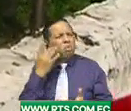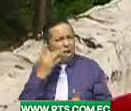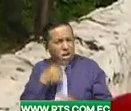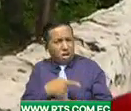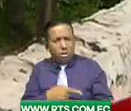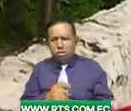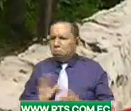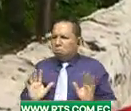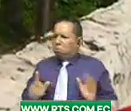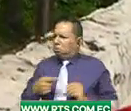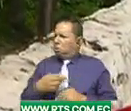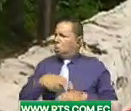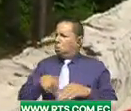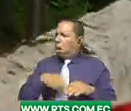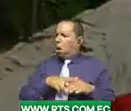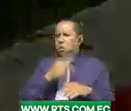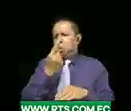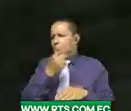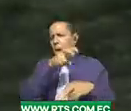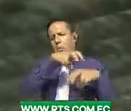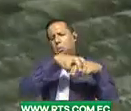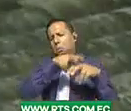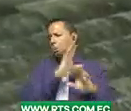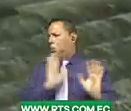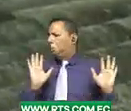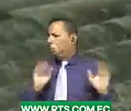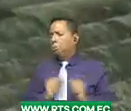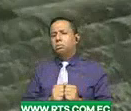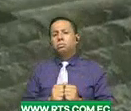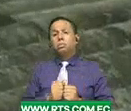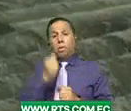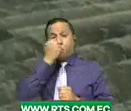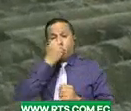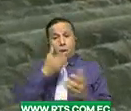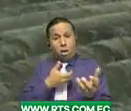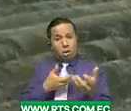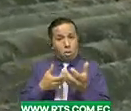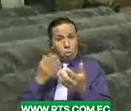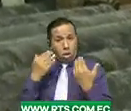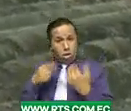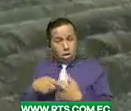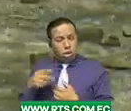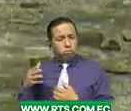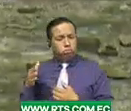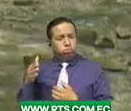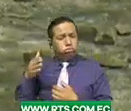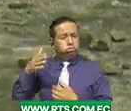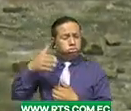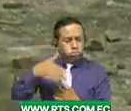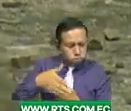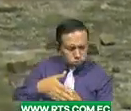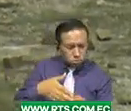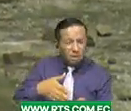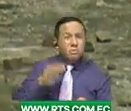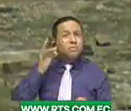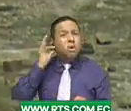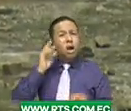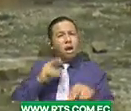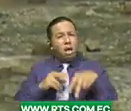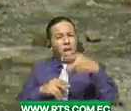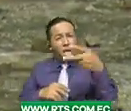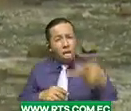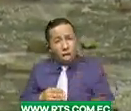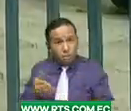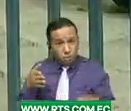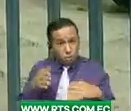cualquier turista, solo estaba sentada sola, nada más. El cuerpo de bomberos de Guayaquil llegó hasta el lugar en donde yacía el cuerpo de la joven sin vida.